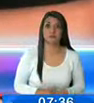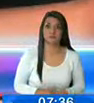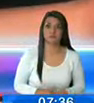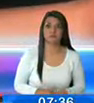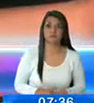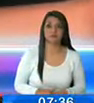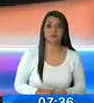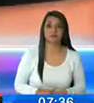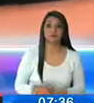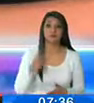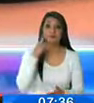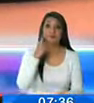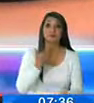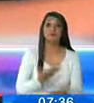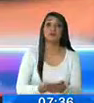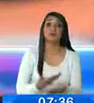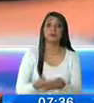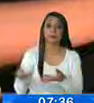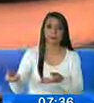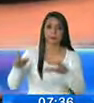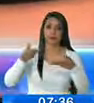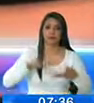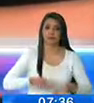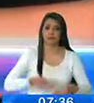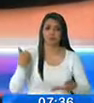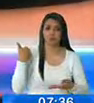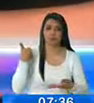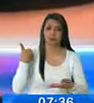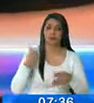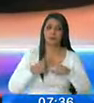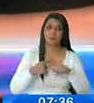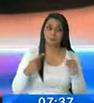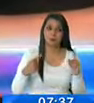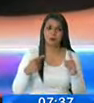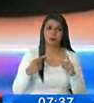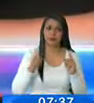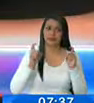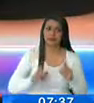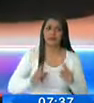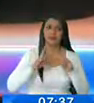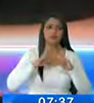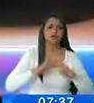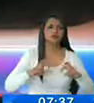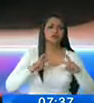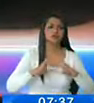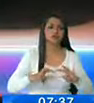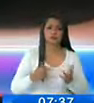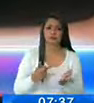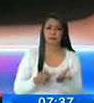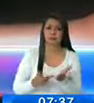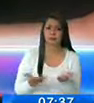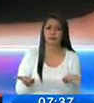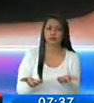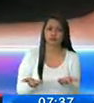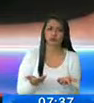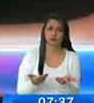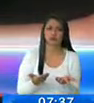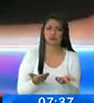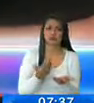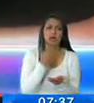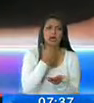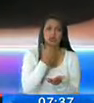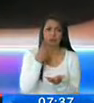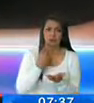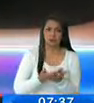Nos ha entregado evidencias que podemos, tenemos que establecer, a ver qué elementos